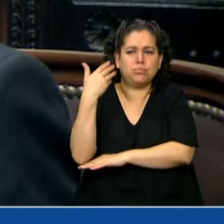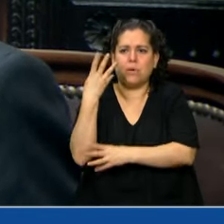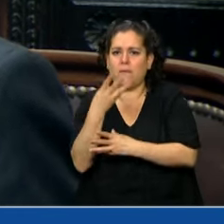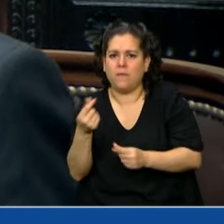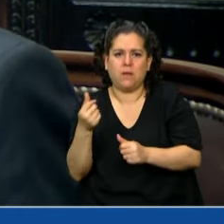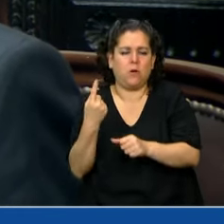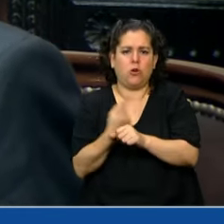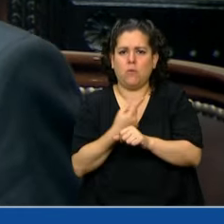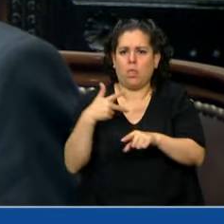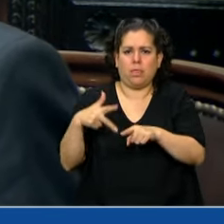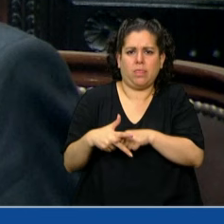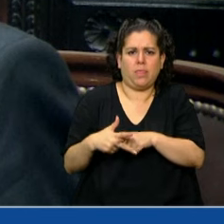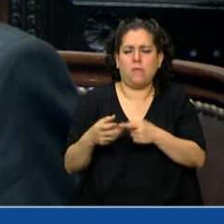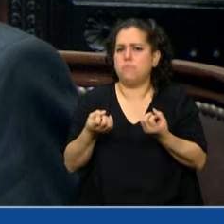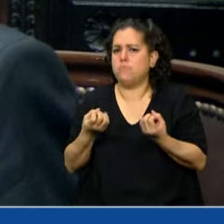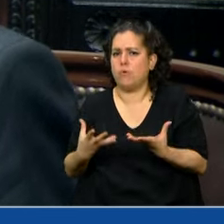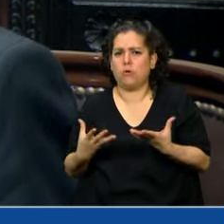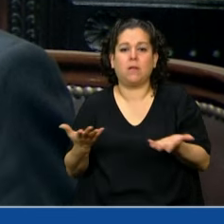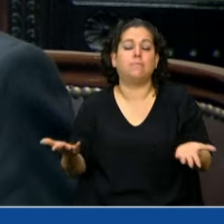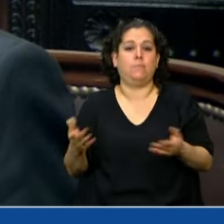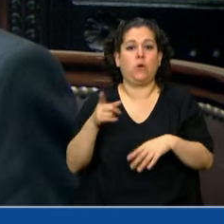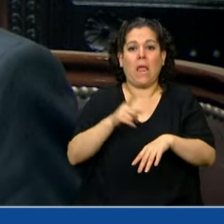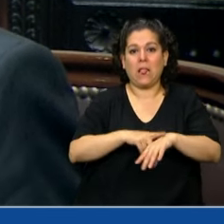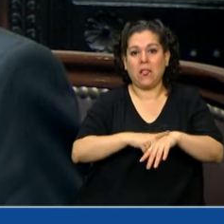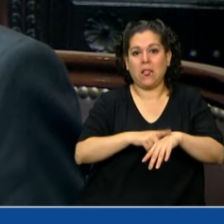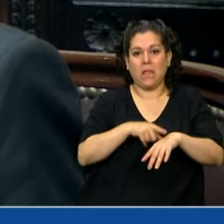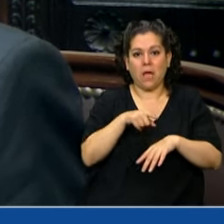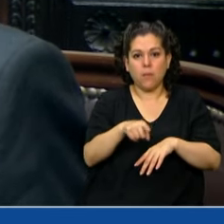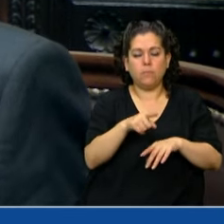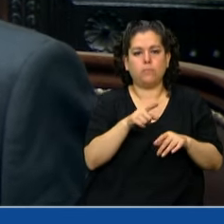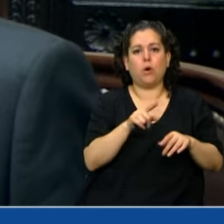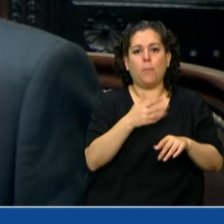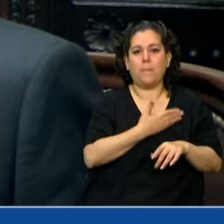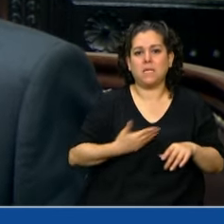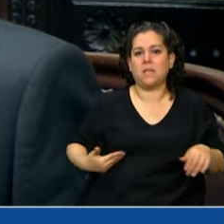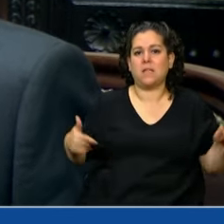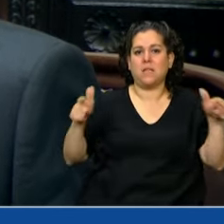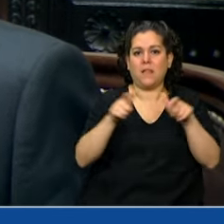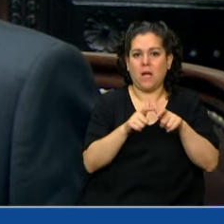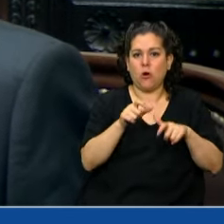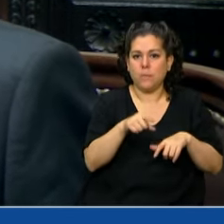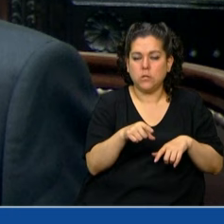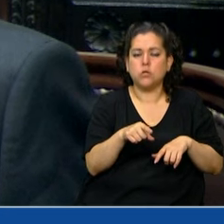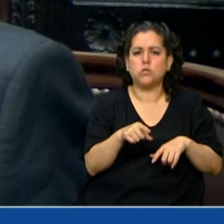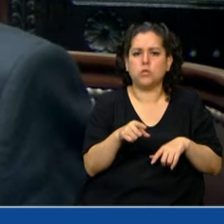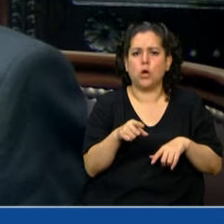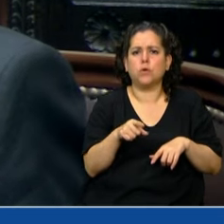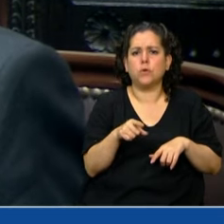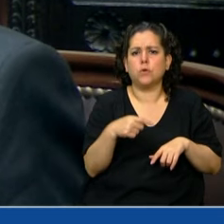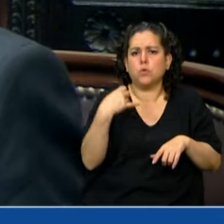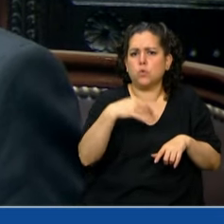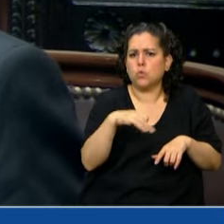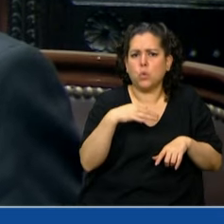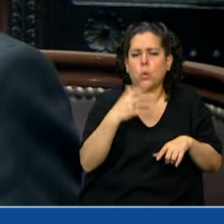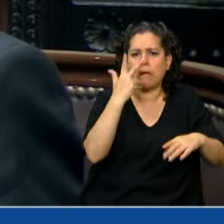exposición porque por cuestiones de tiempo el presidente de la comisión tuvo